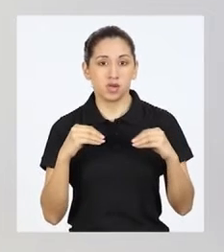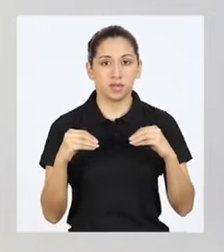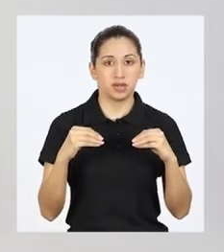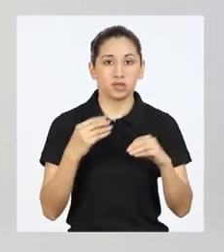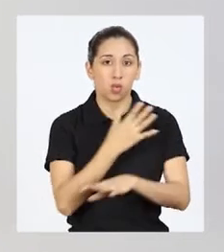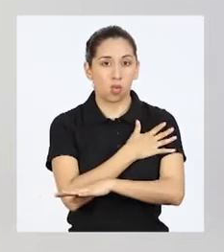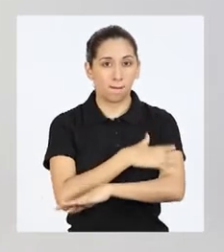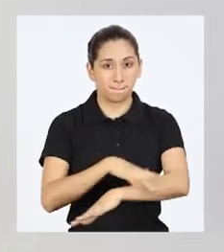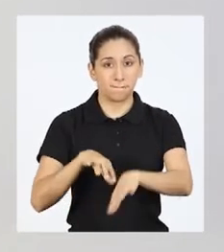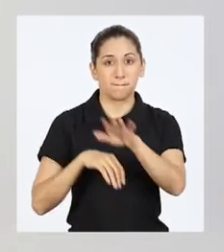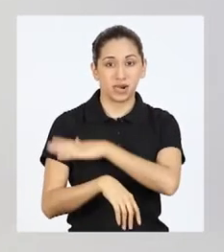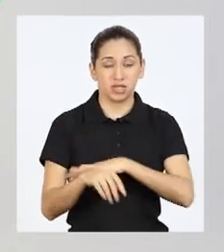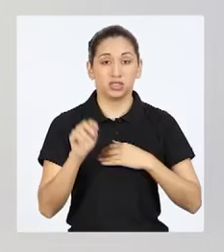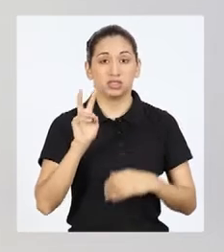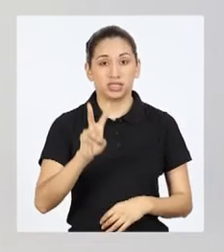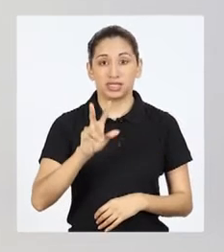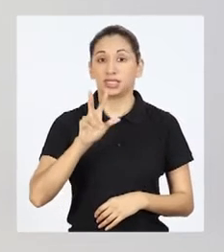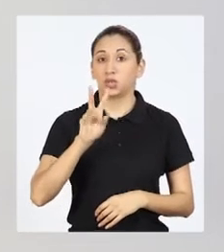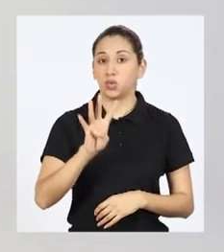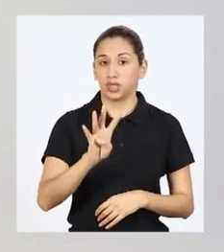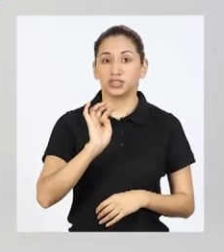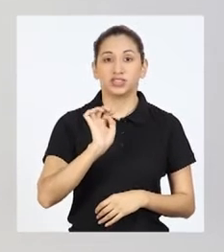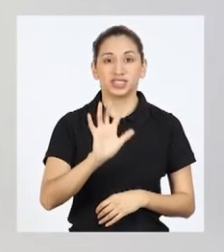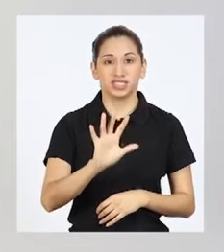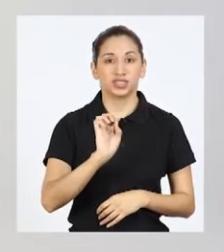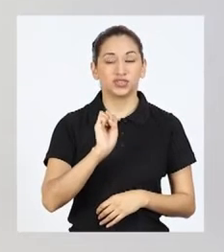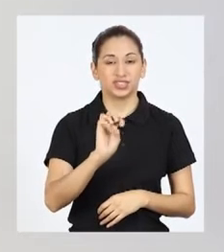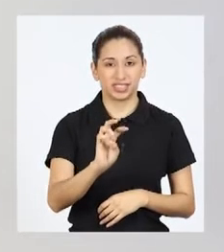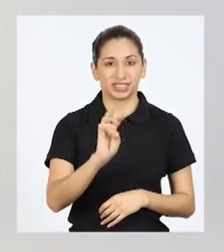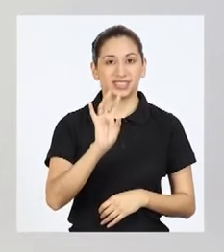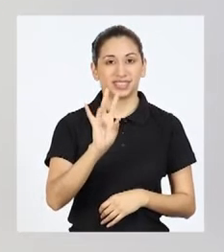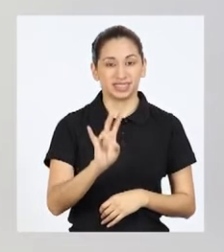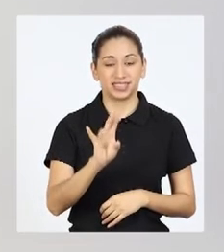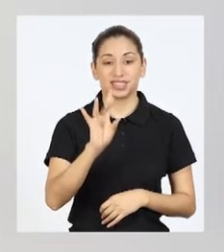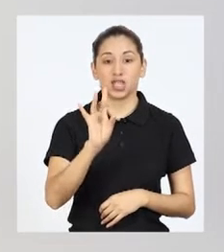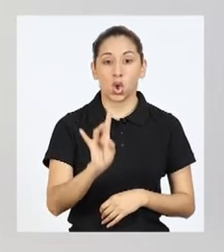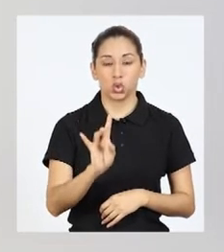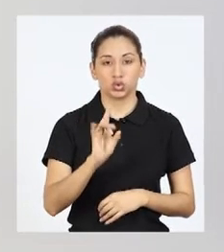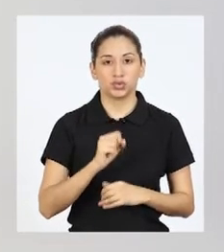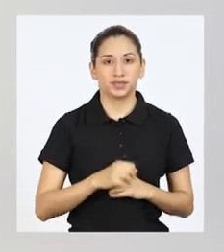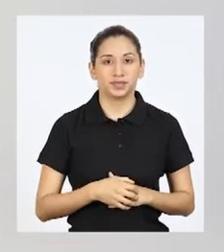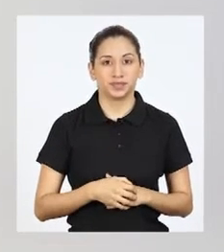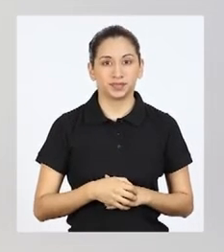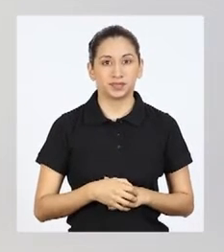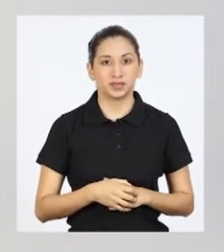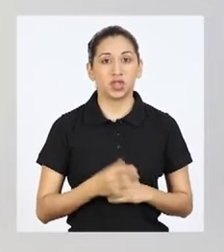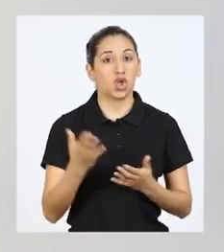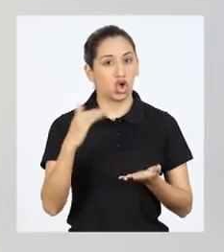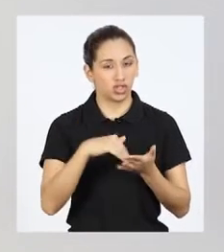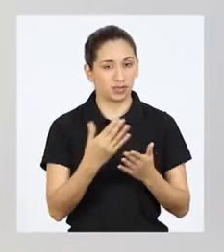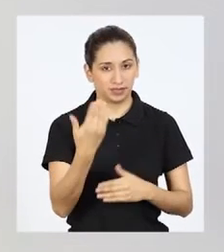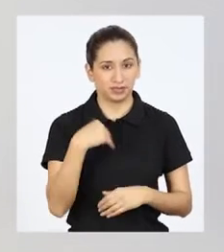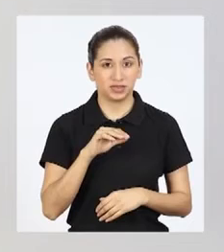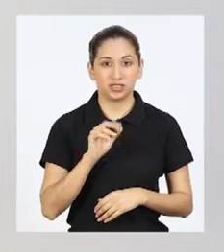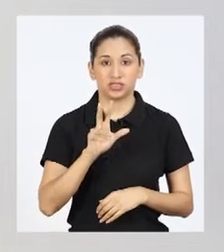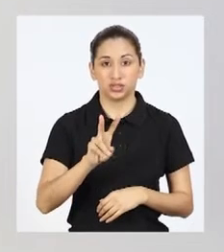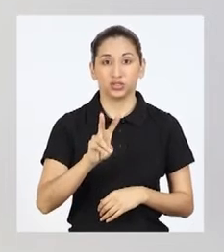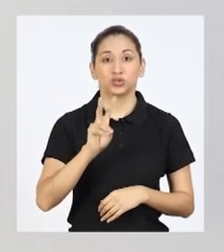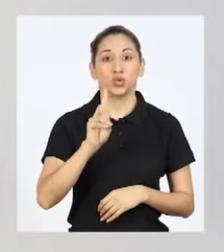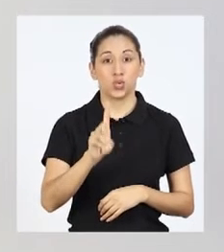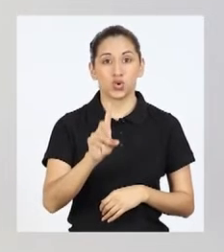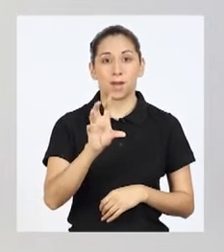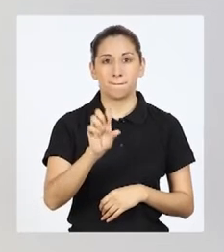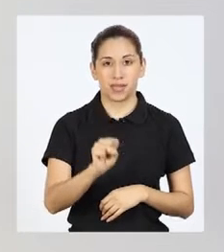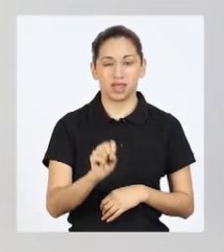los brazos. 1, 2, 3, 4, 5, 6, 7, 8. Repítelo conmigo. 3,